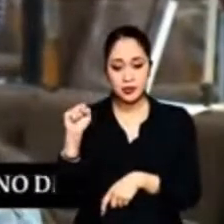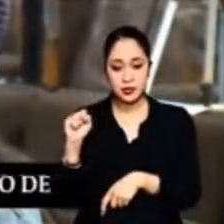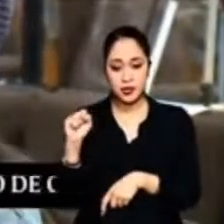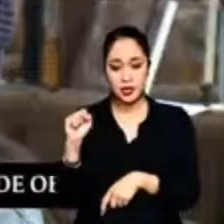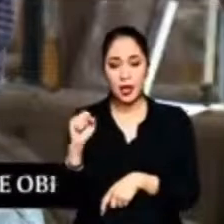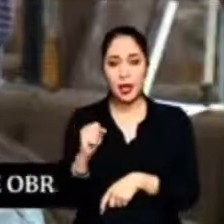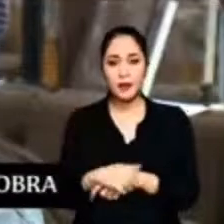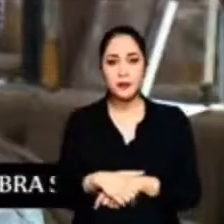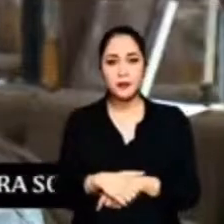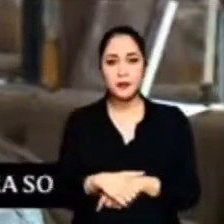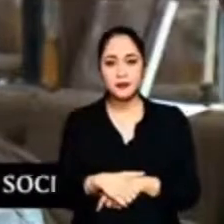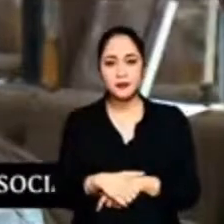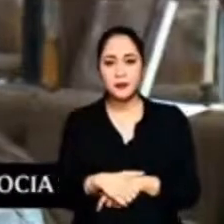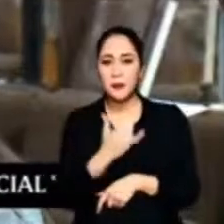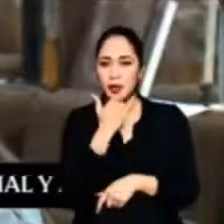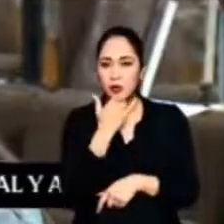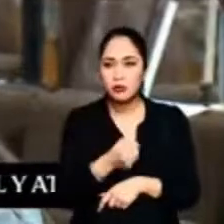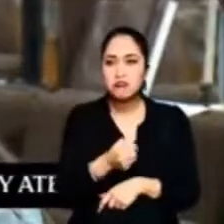más el